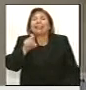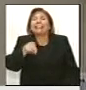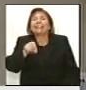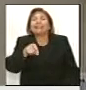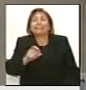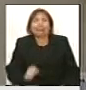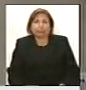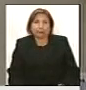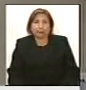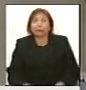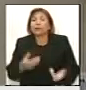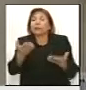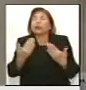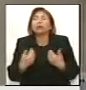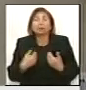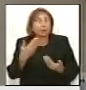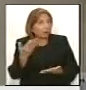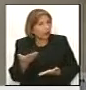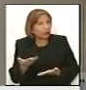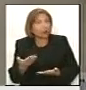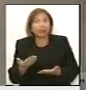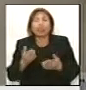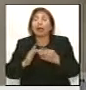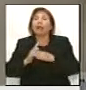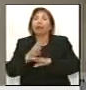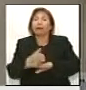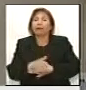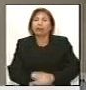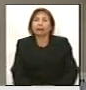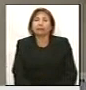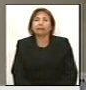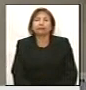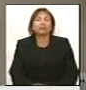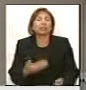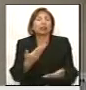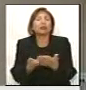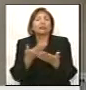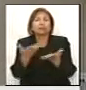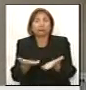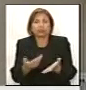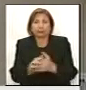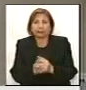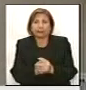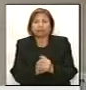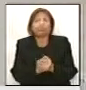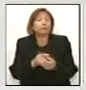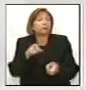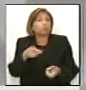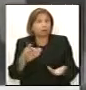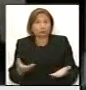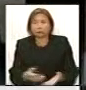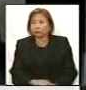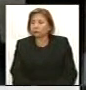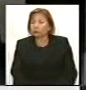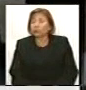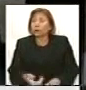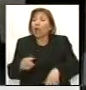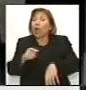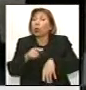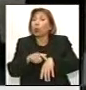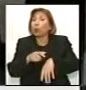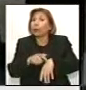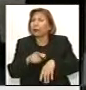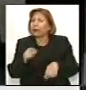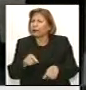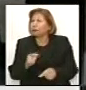que nosotros podemos notar a través de lo que nos hacen llegar nuestros alcaldes y autoridades regionales. Durante esta mesa de trabajo